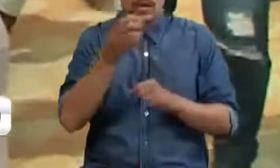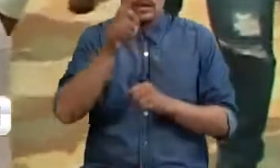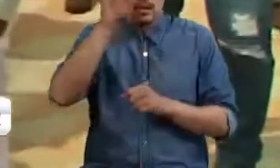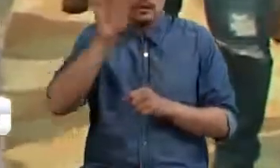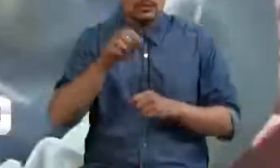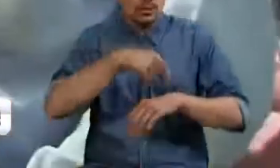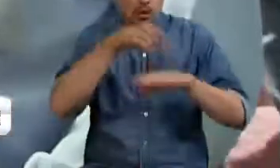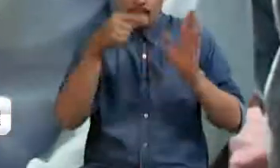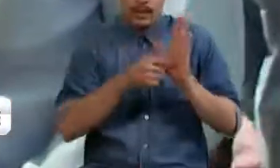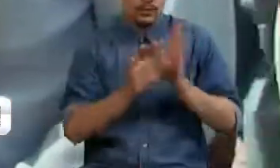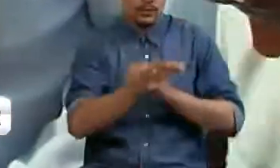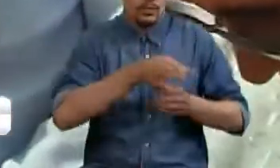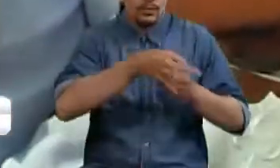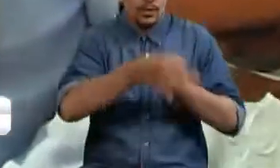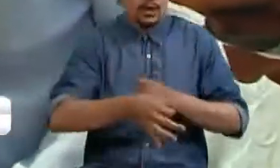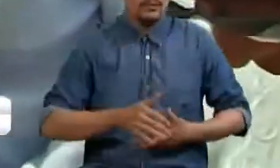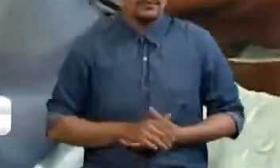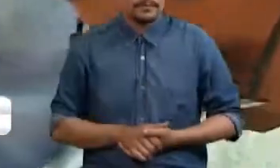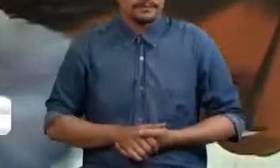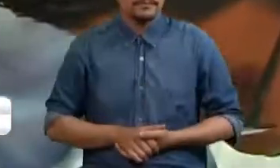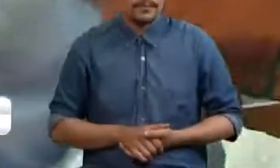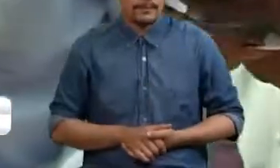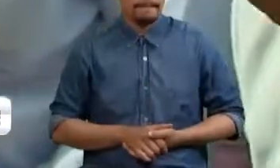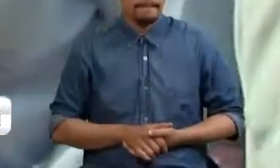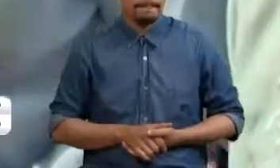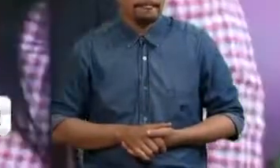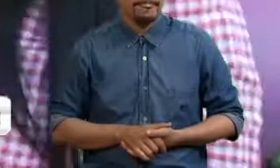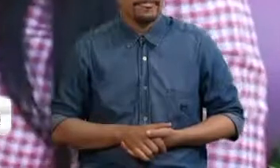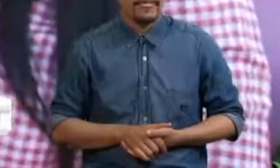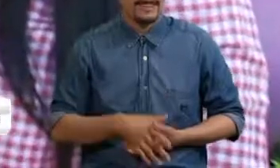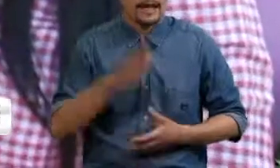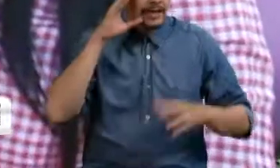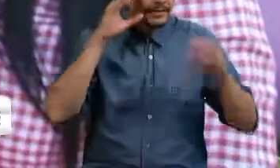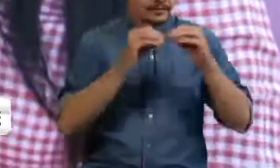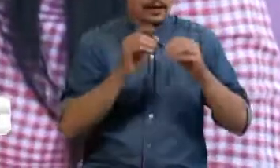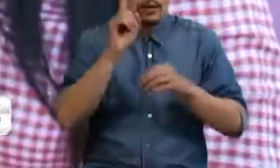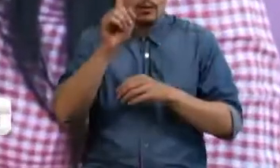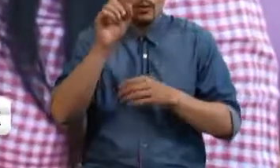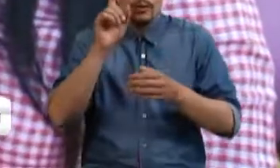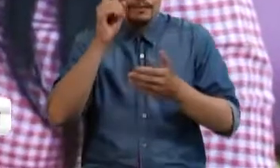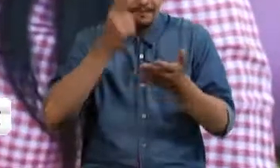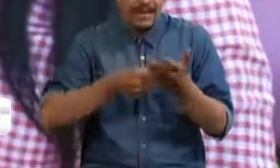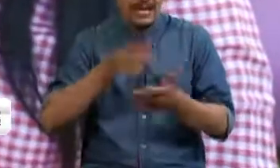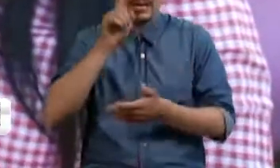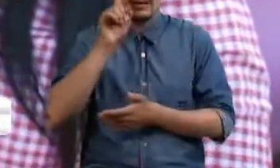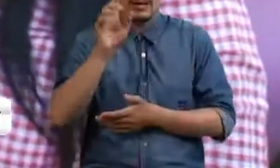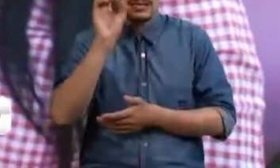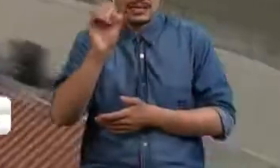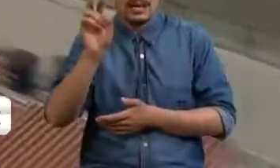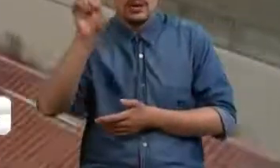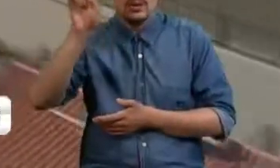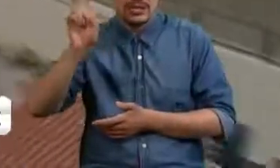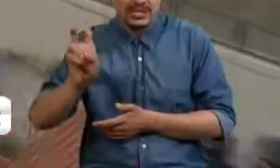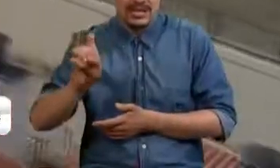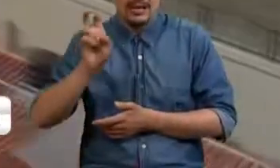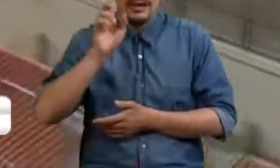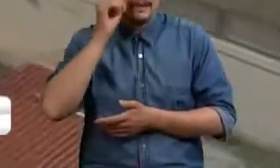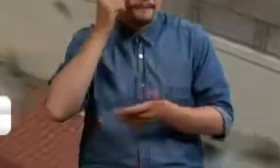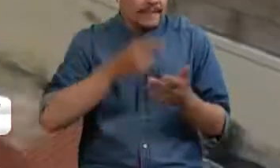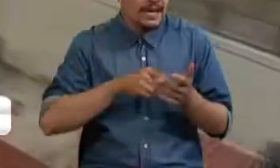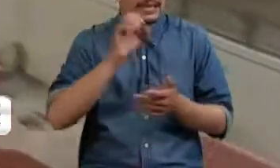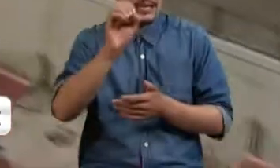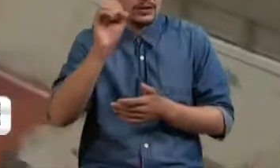contrato con la unión temporal nuevo gramalote la construcción de mil siete viviendas sin incluir las obras de urbanismo